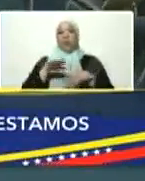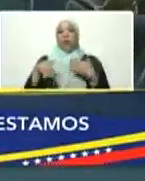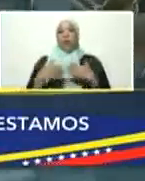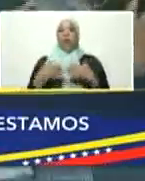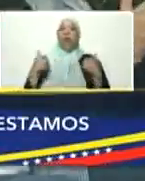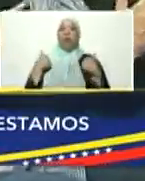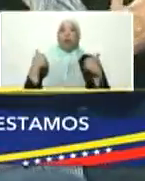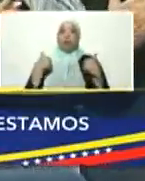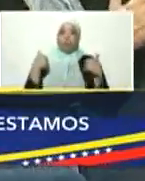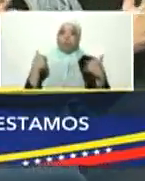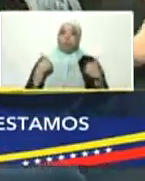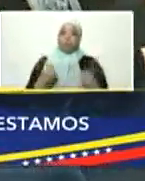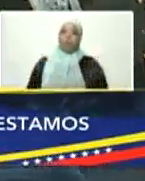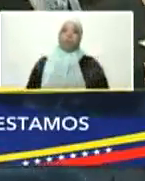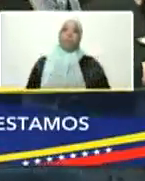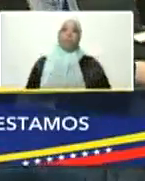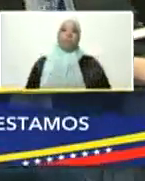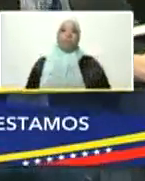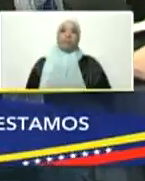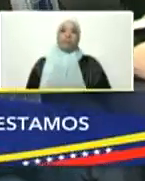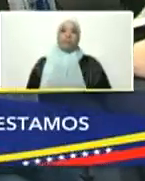capacidad.